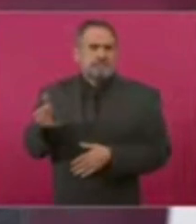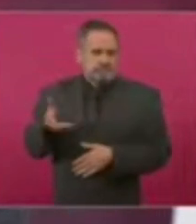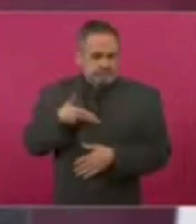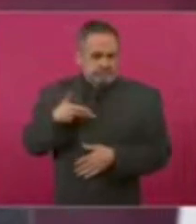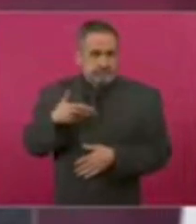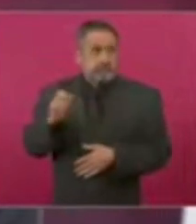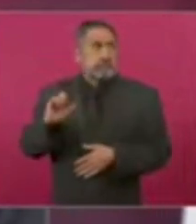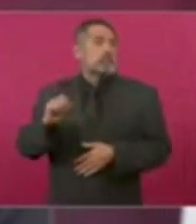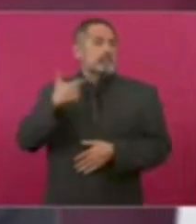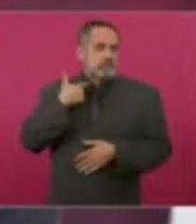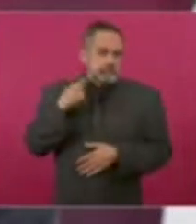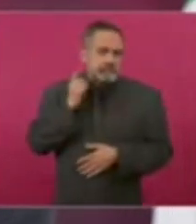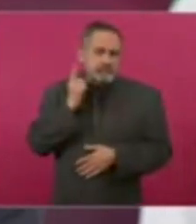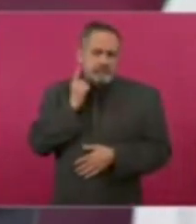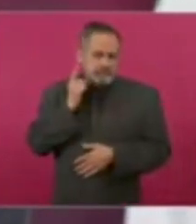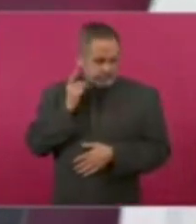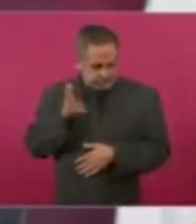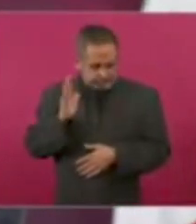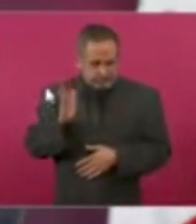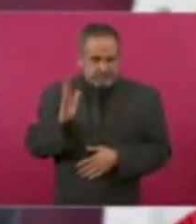ya fue legisladora,